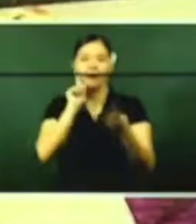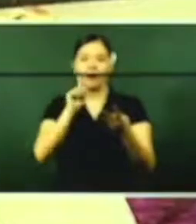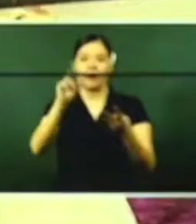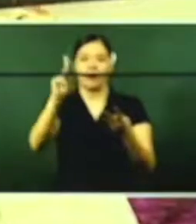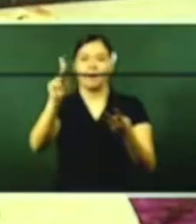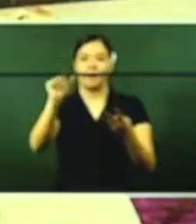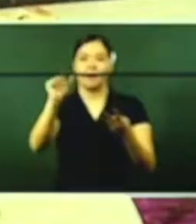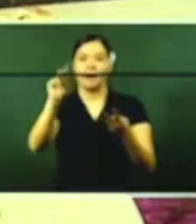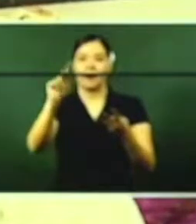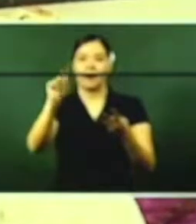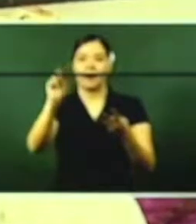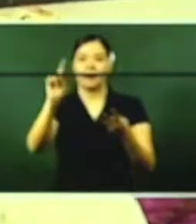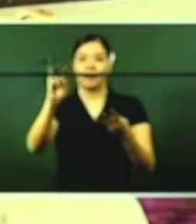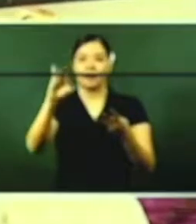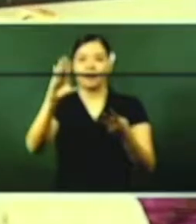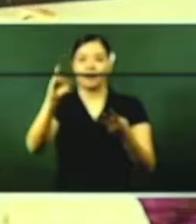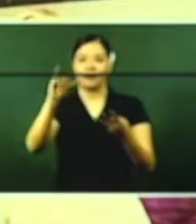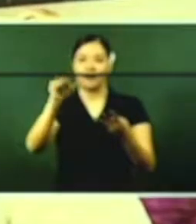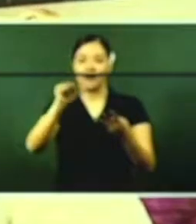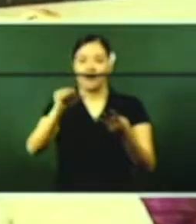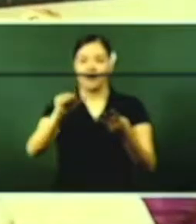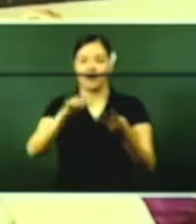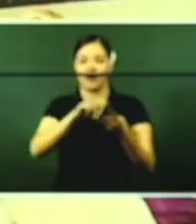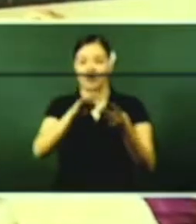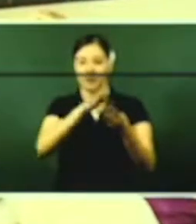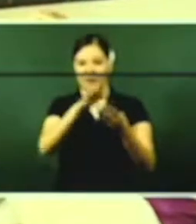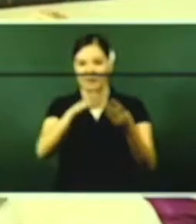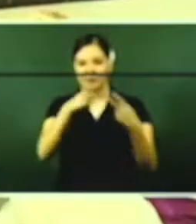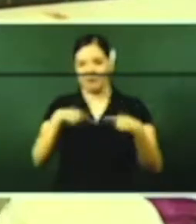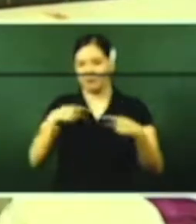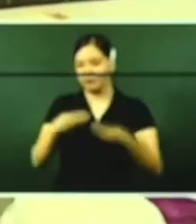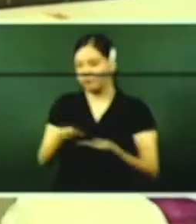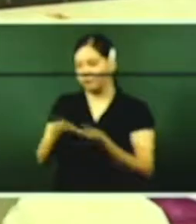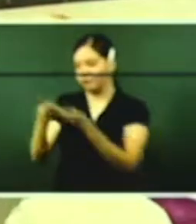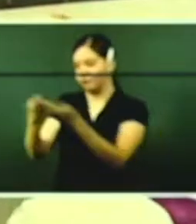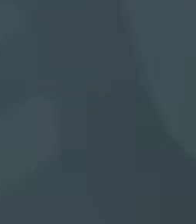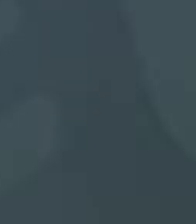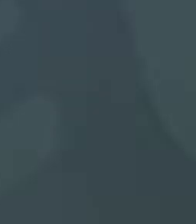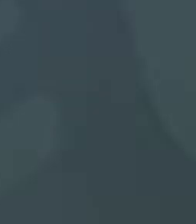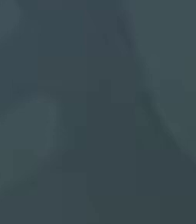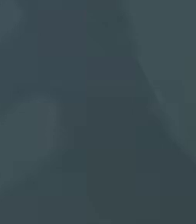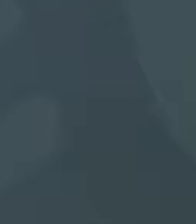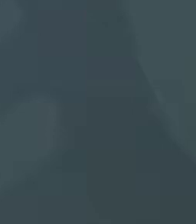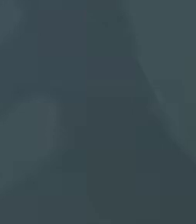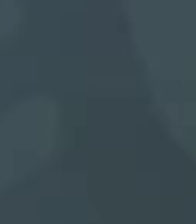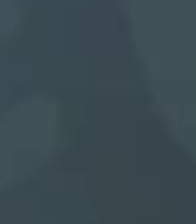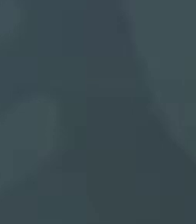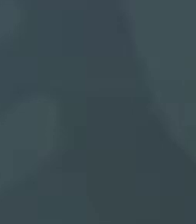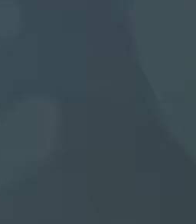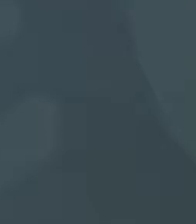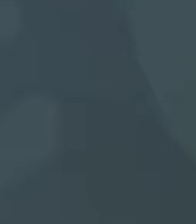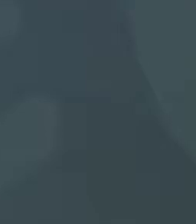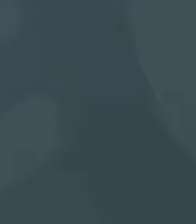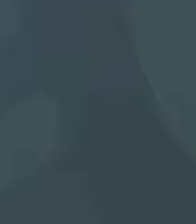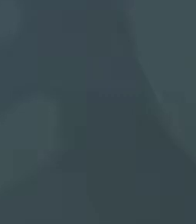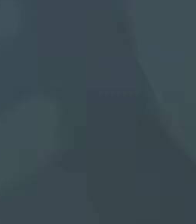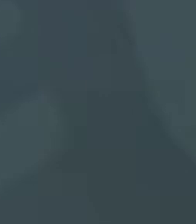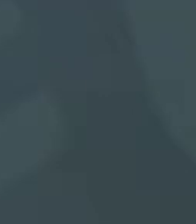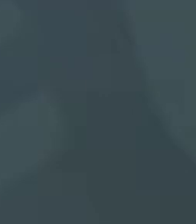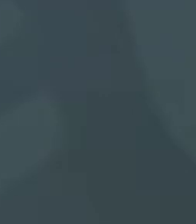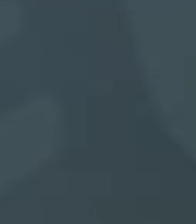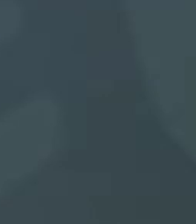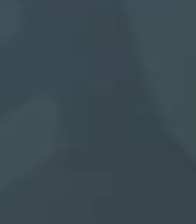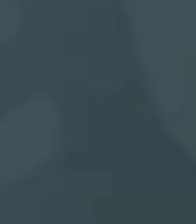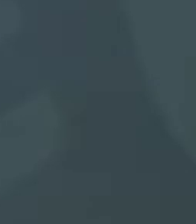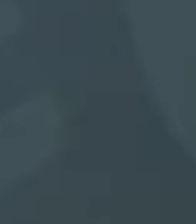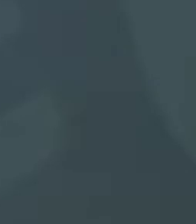por consolidarse, llegará a 96% de los pueblos del país. Va a ser una empresa sin fines de